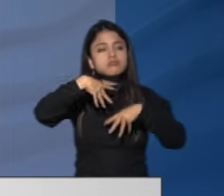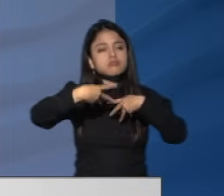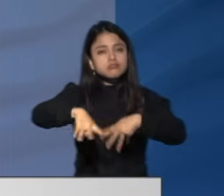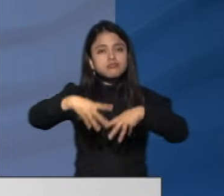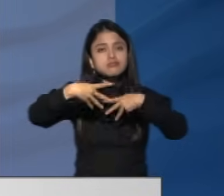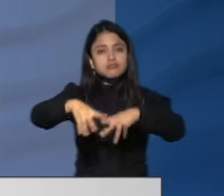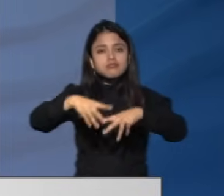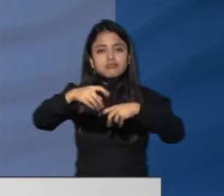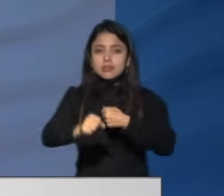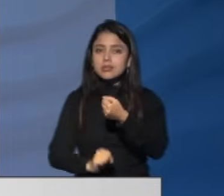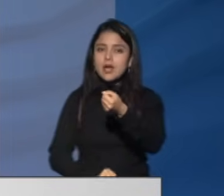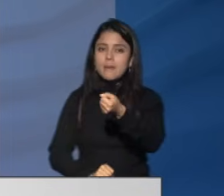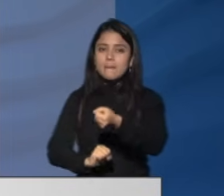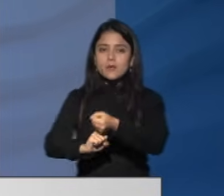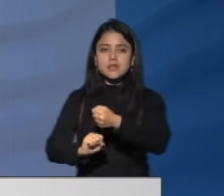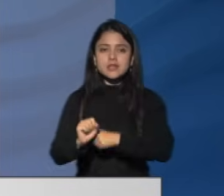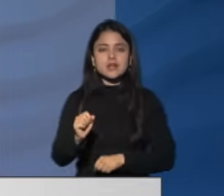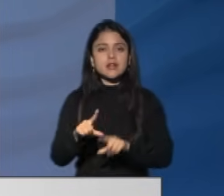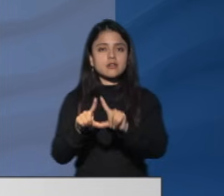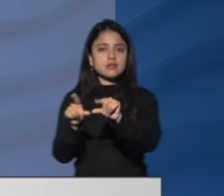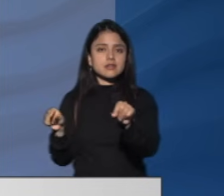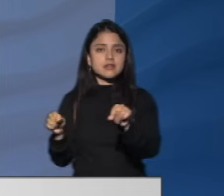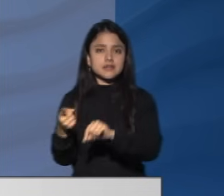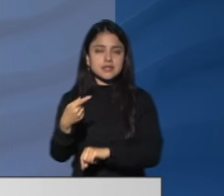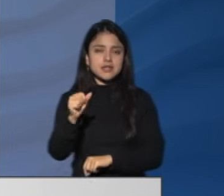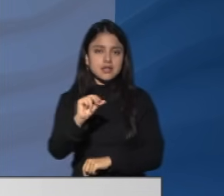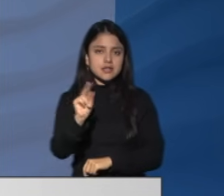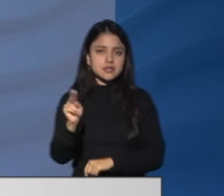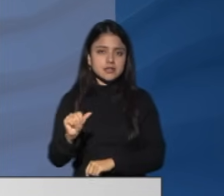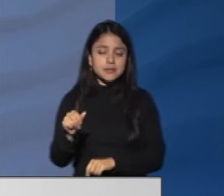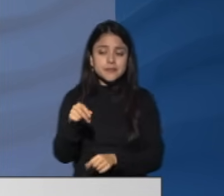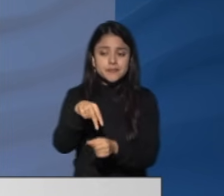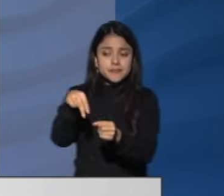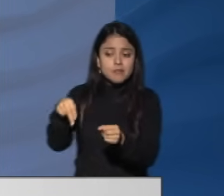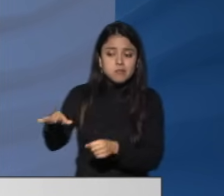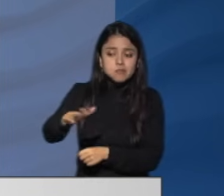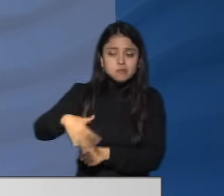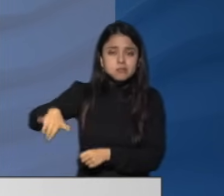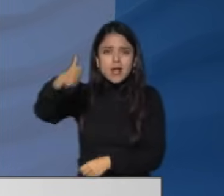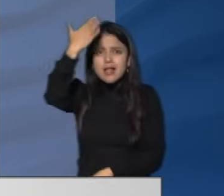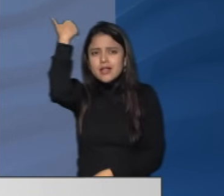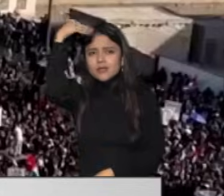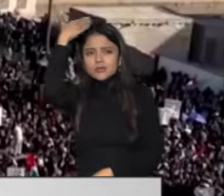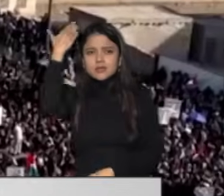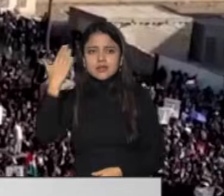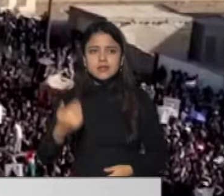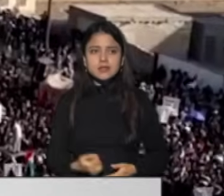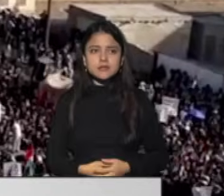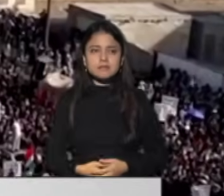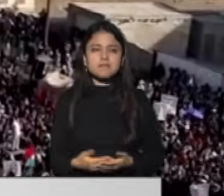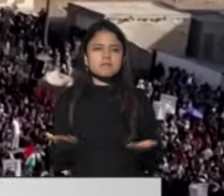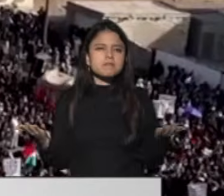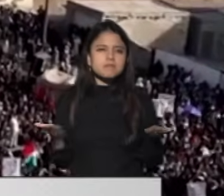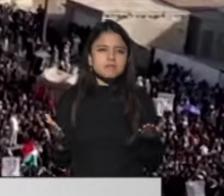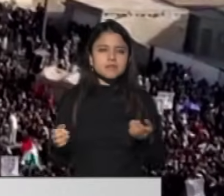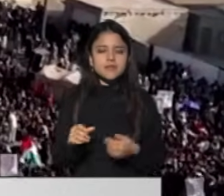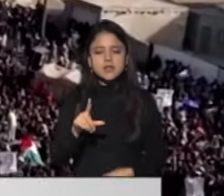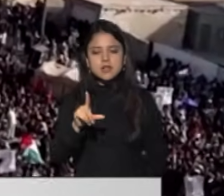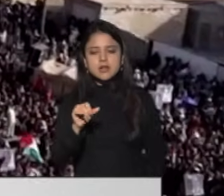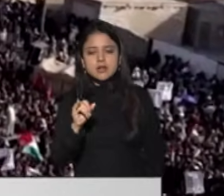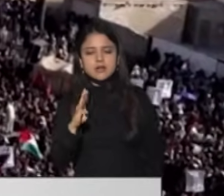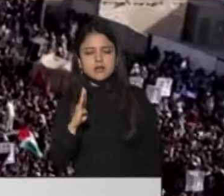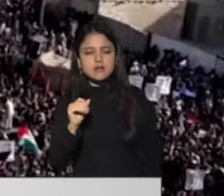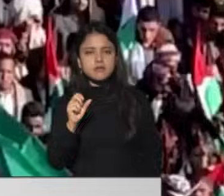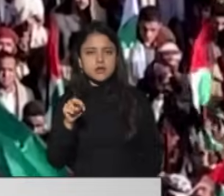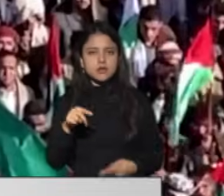bombardeos que viven a diario. Las protestas se llevan a cabo en diferentes ciudades del mundo, como Líbano,